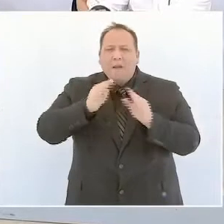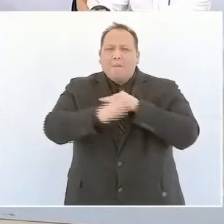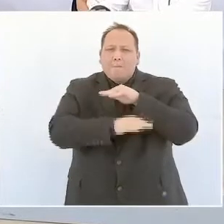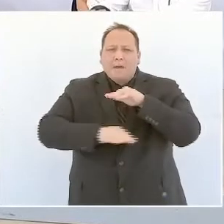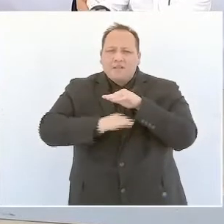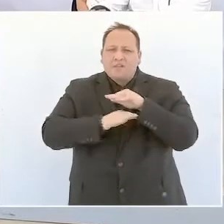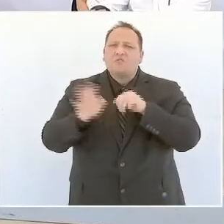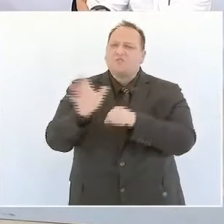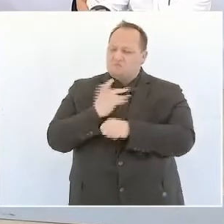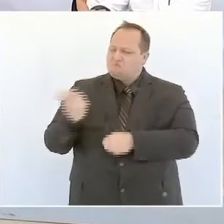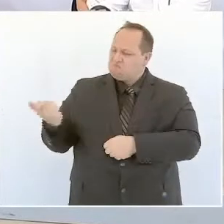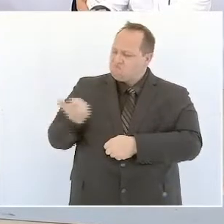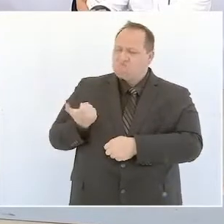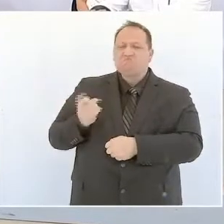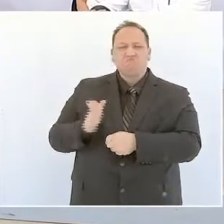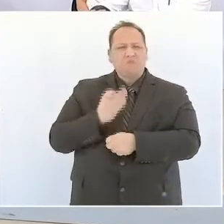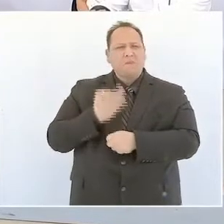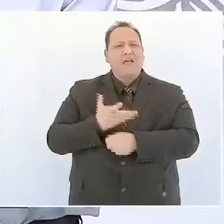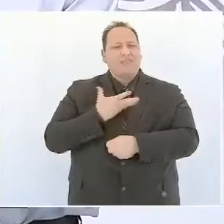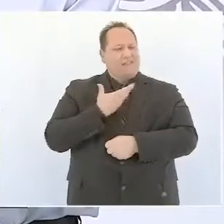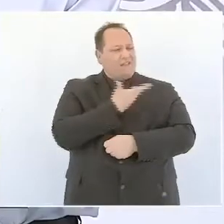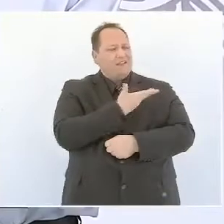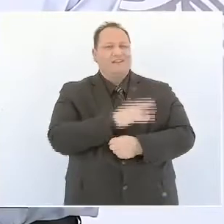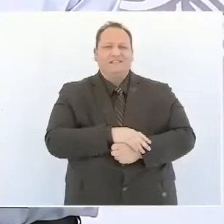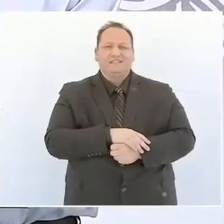básico. Y eso